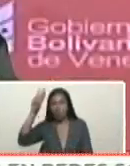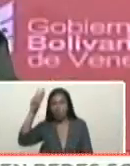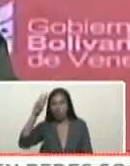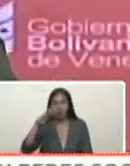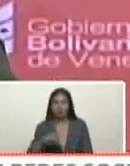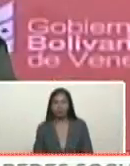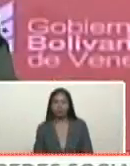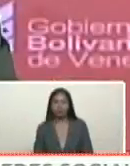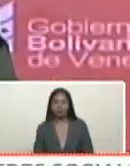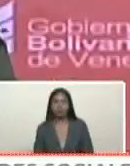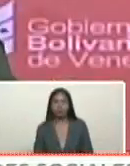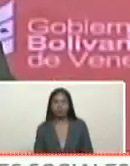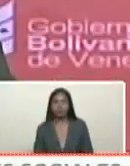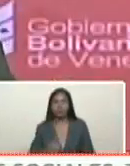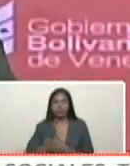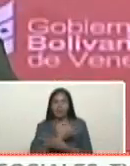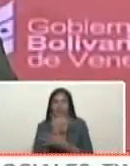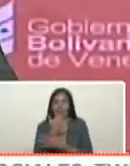el ALBA.